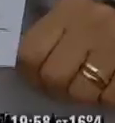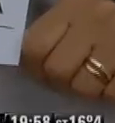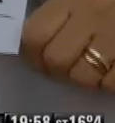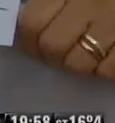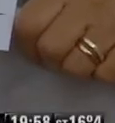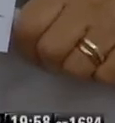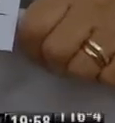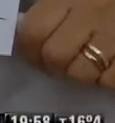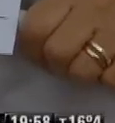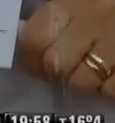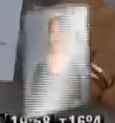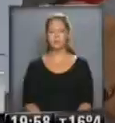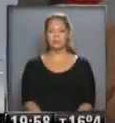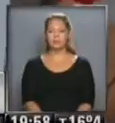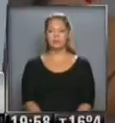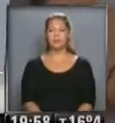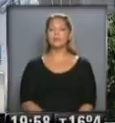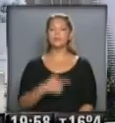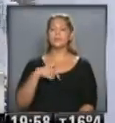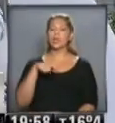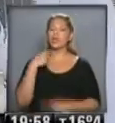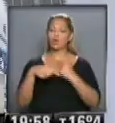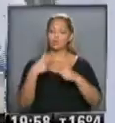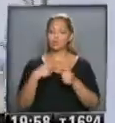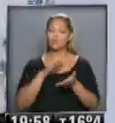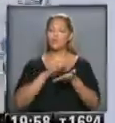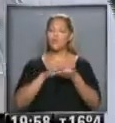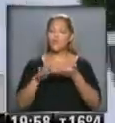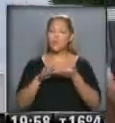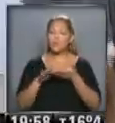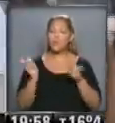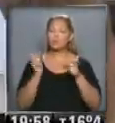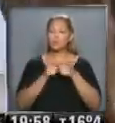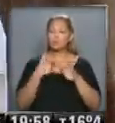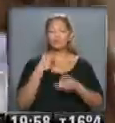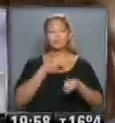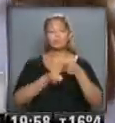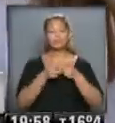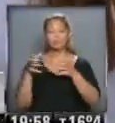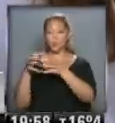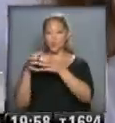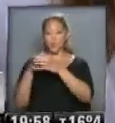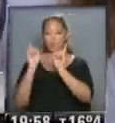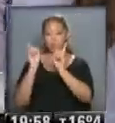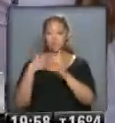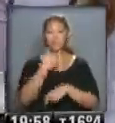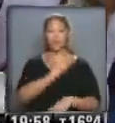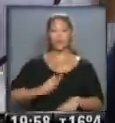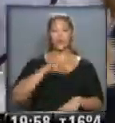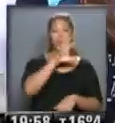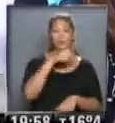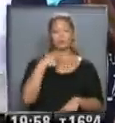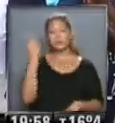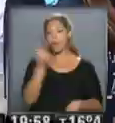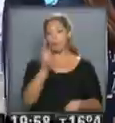En esta edición de Visión 7 Central continúa en este momento una nueva ronda de negociaciones entre los docentes bonaerenses y el gobierno provincial en